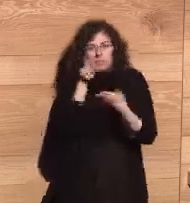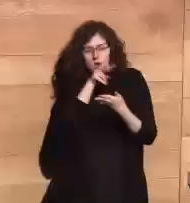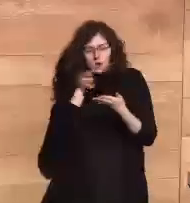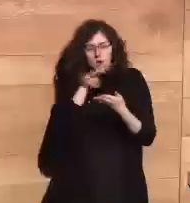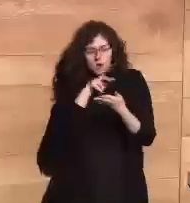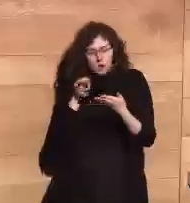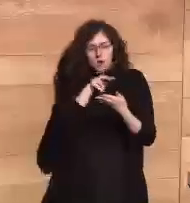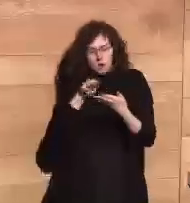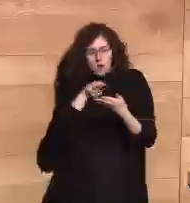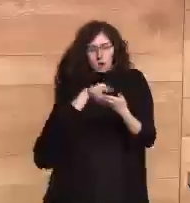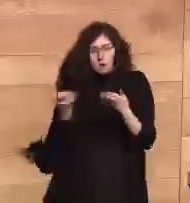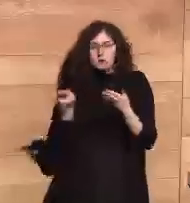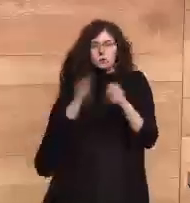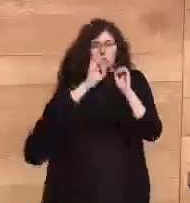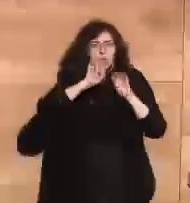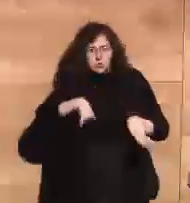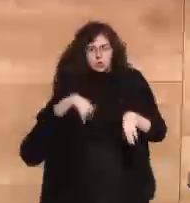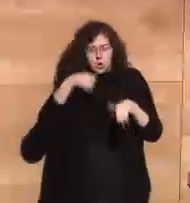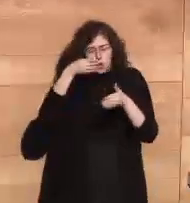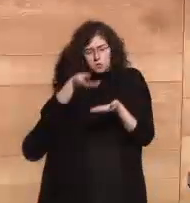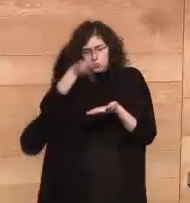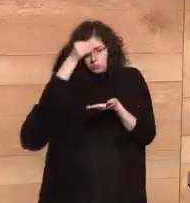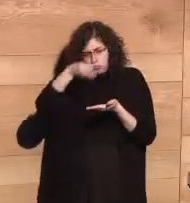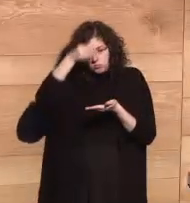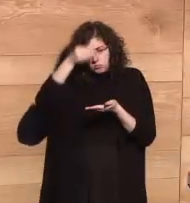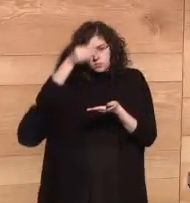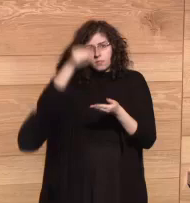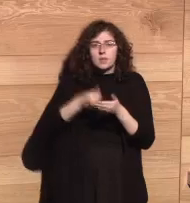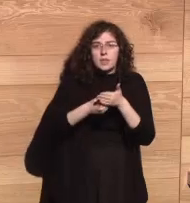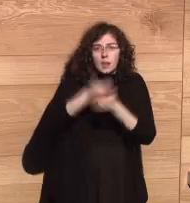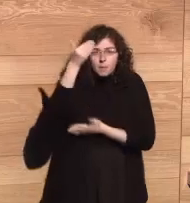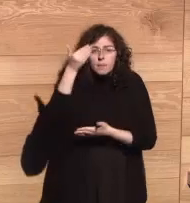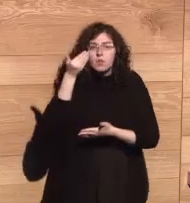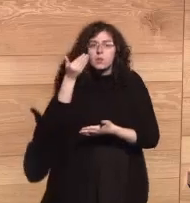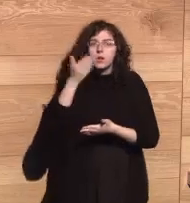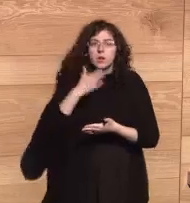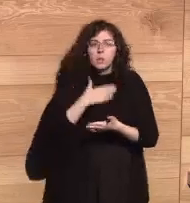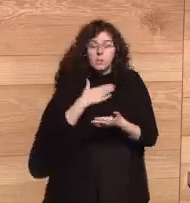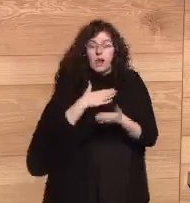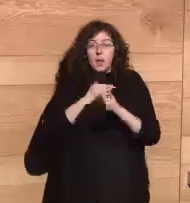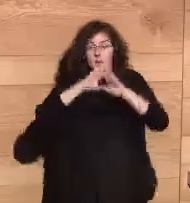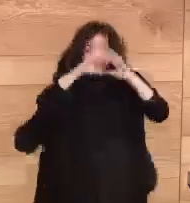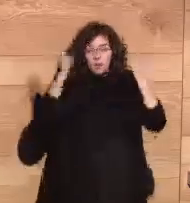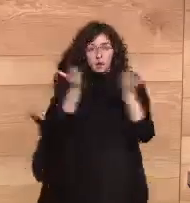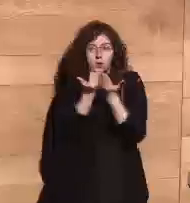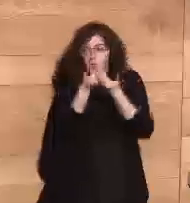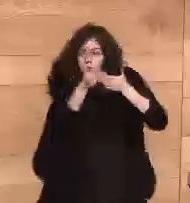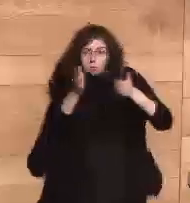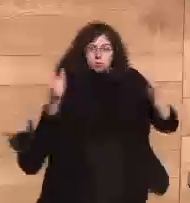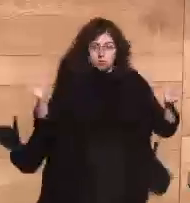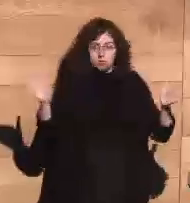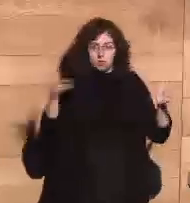periódico y guardando historias, y el periódico abrió las puertas del mundo, del universo para mí. Y me